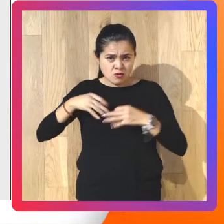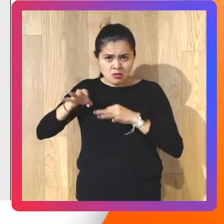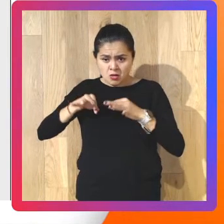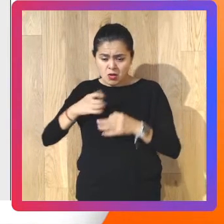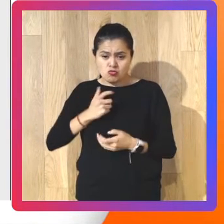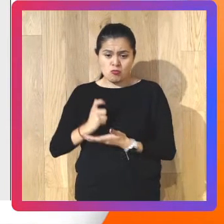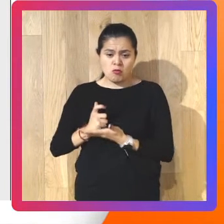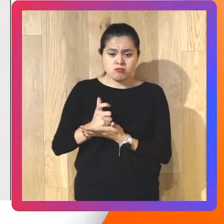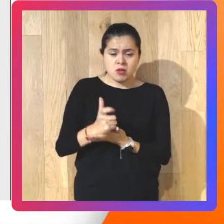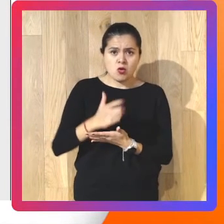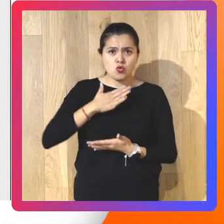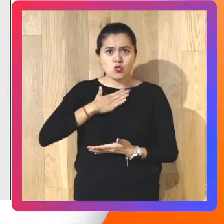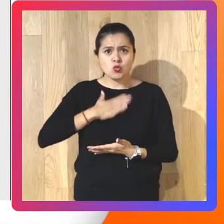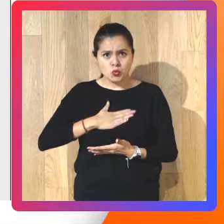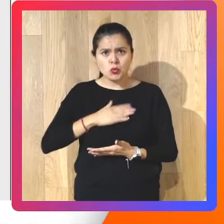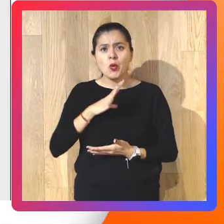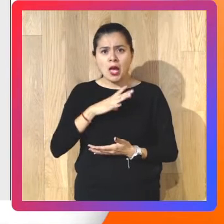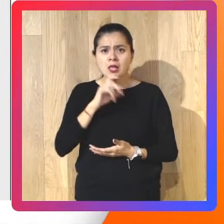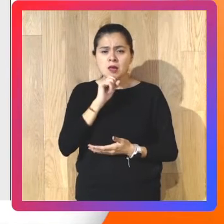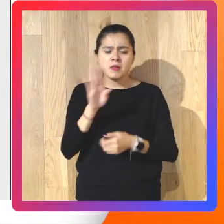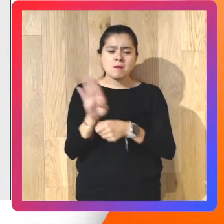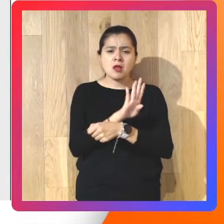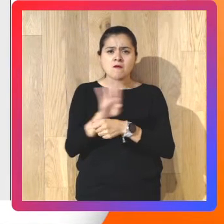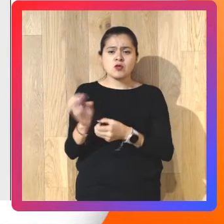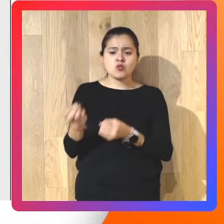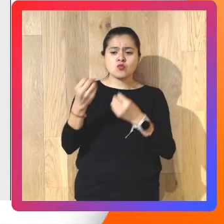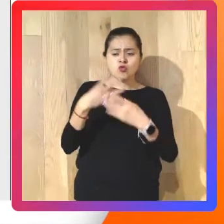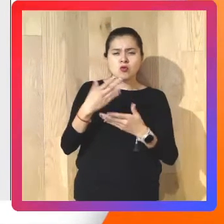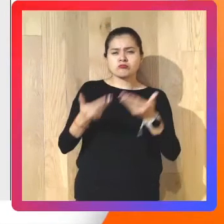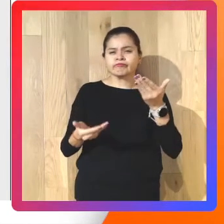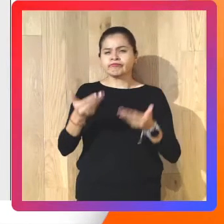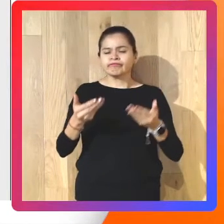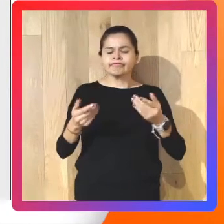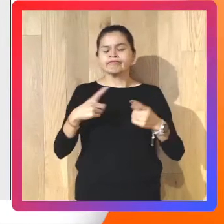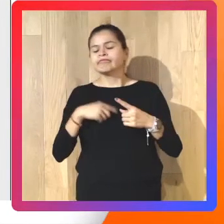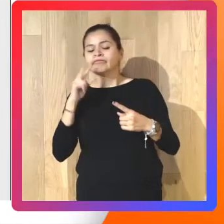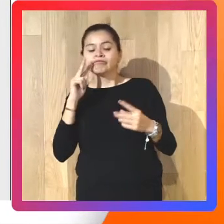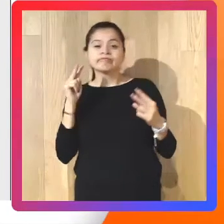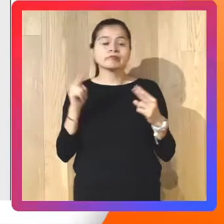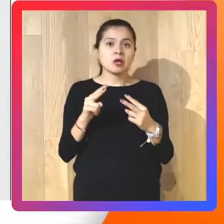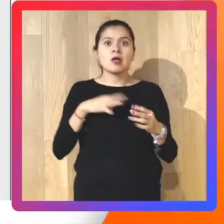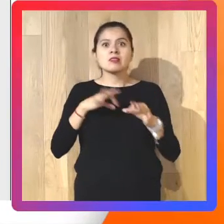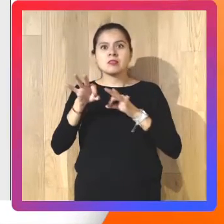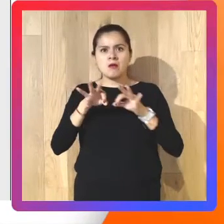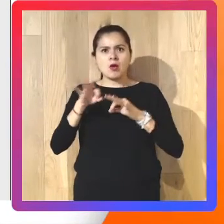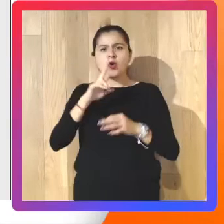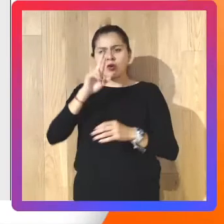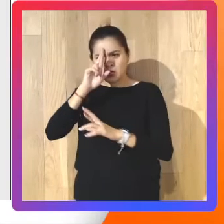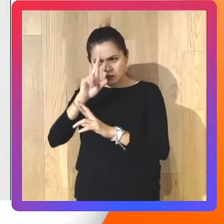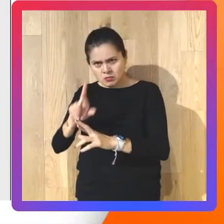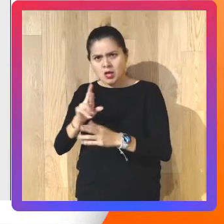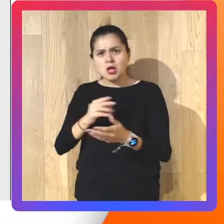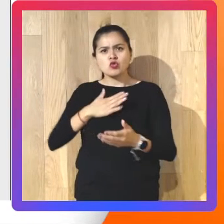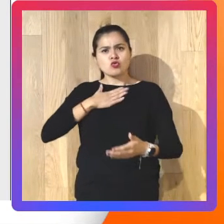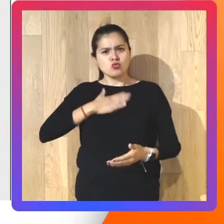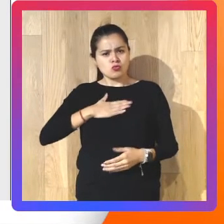compensación justa, que se reciban también beneficios competitivos, que sean los empleados tratados con respeto y dignidad, y que